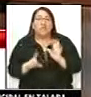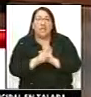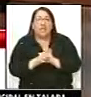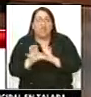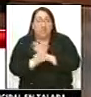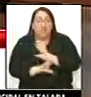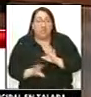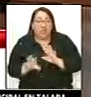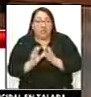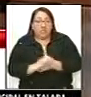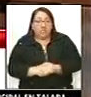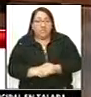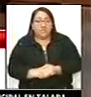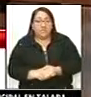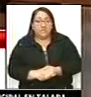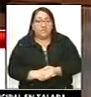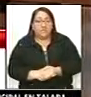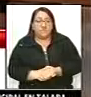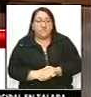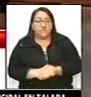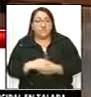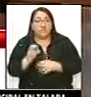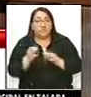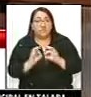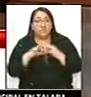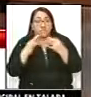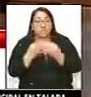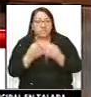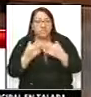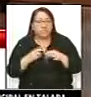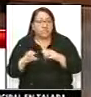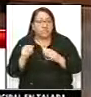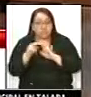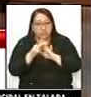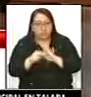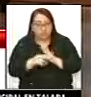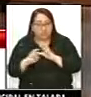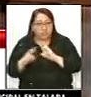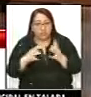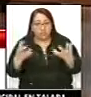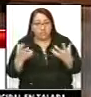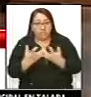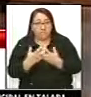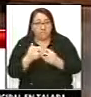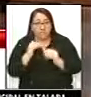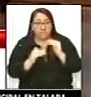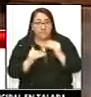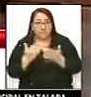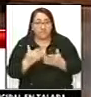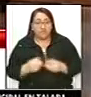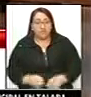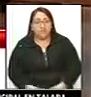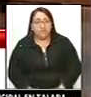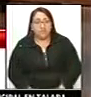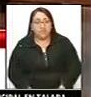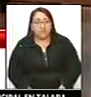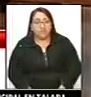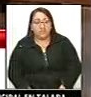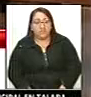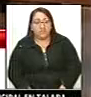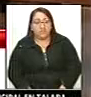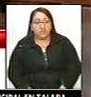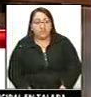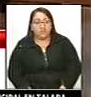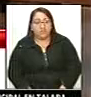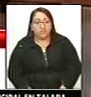protección a la economía familiar se hizo para normar las relaciones y equilibrar las cosas entre uno y otro actor,